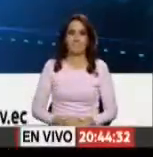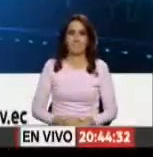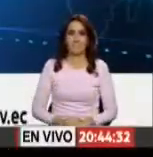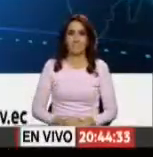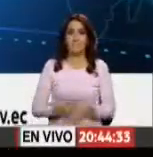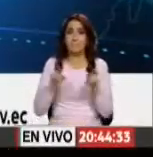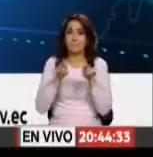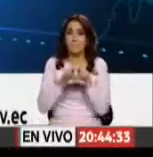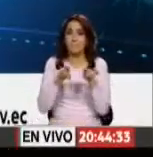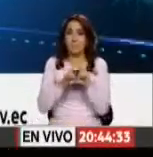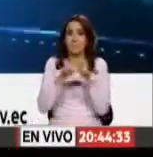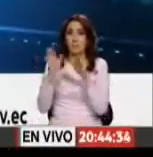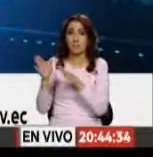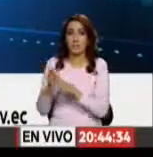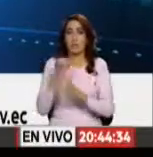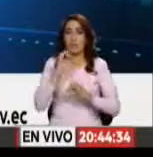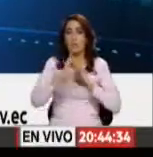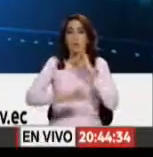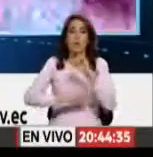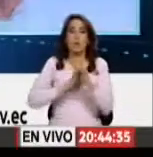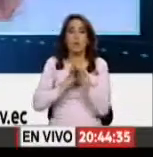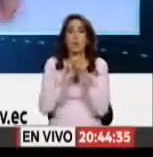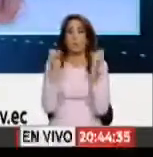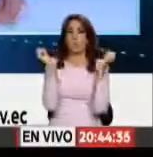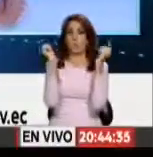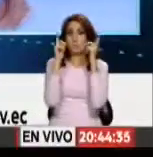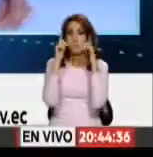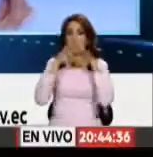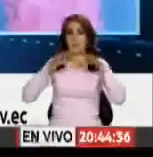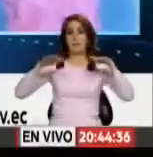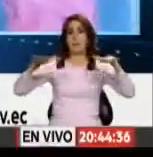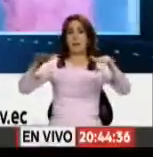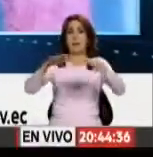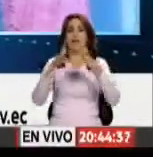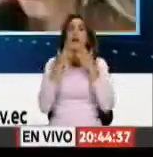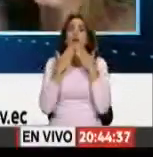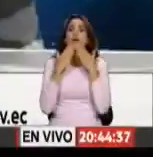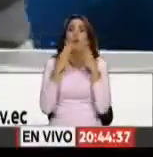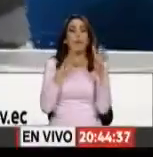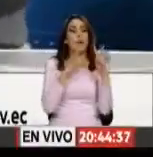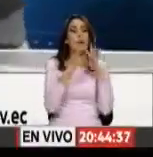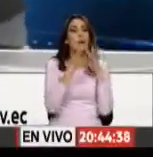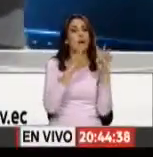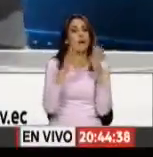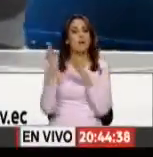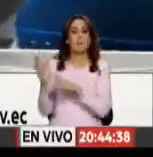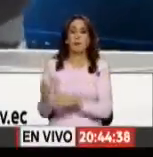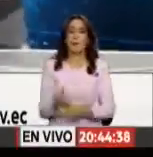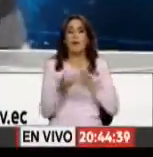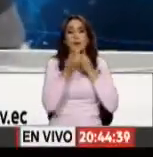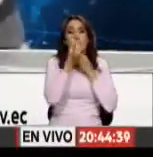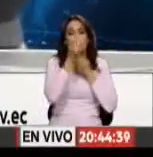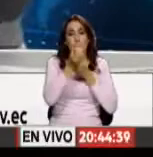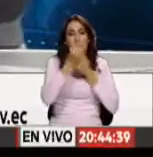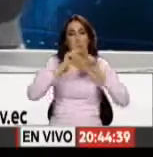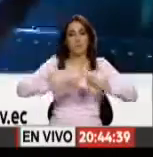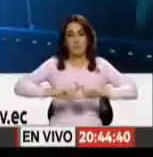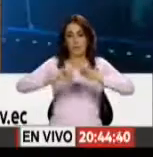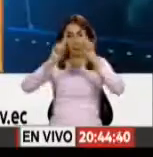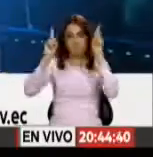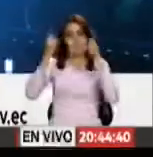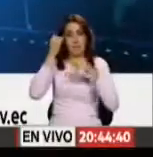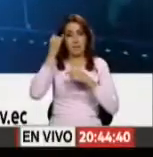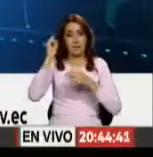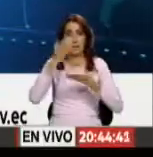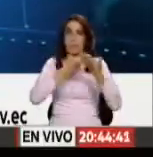Así, los hechos que causan escándalo, polémica, noticia y dan de qué hablar en las redes sociales serán contados con una visión diferente, de